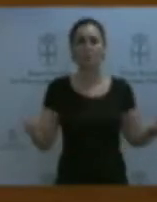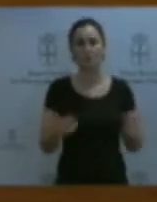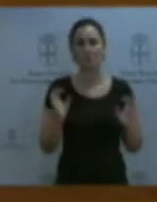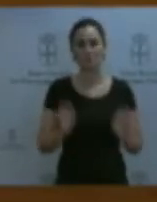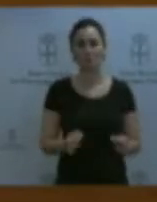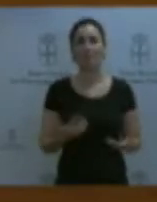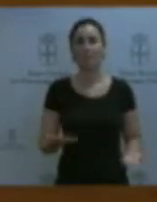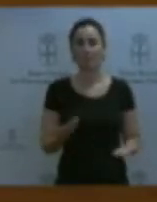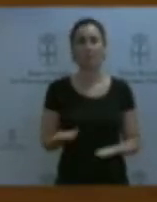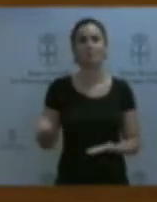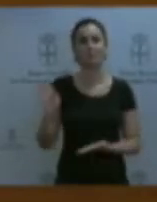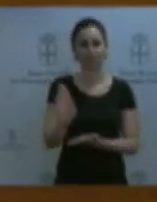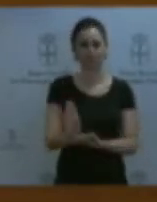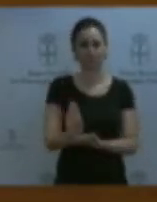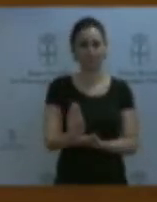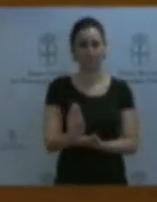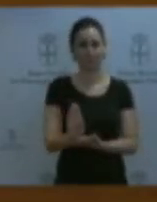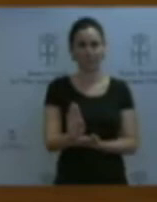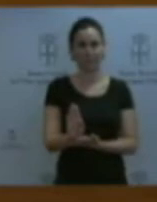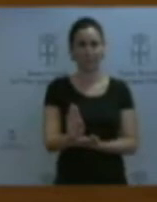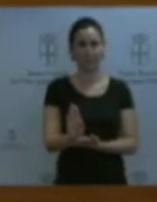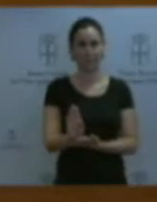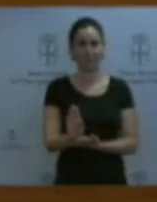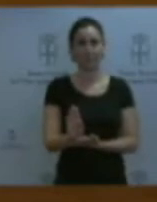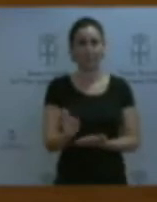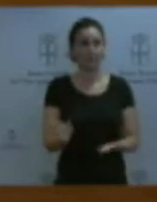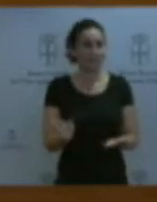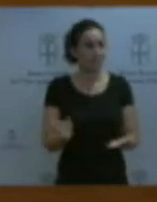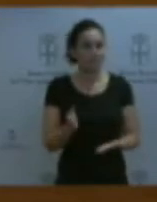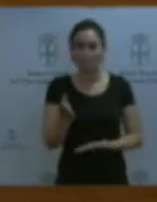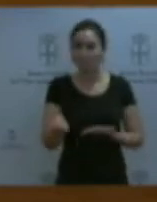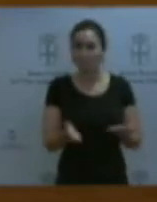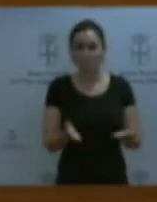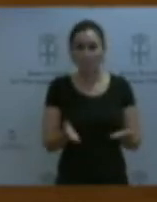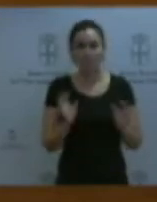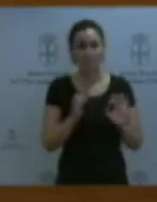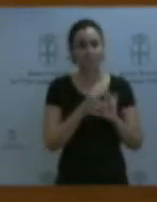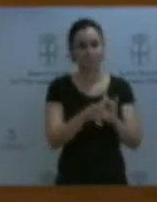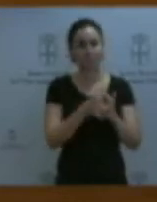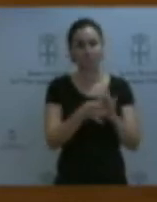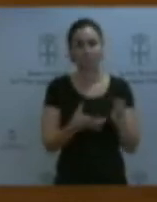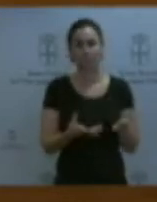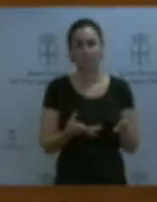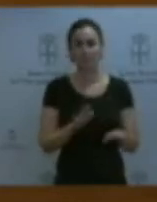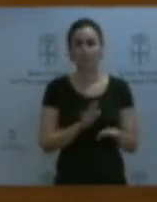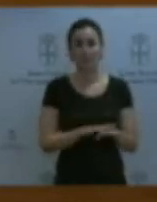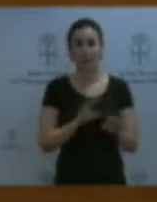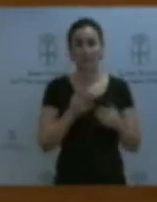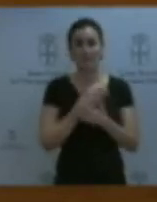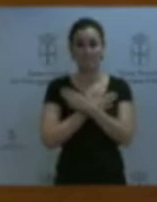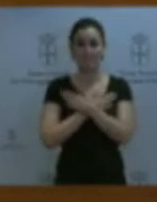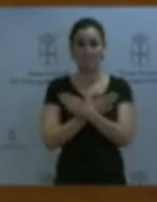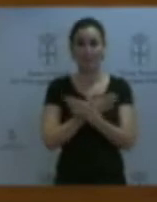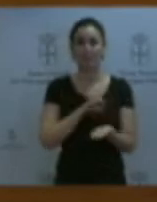es una moción que va estrictamente relacionada con dotar al parque de los servicios básicos para que tengamos un